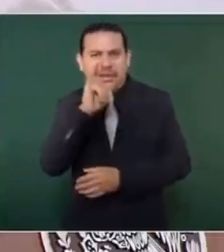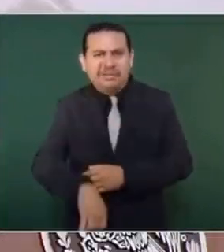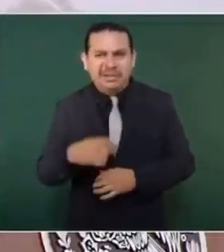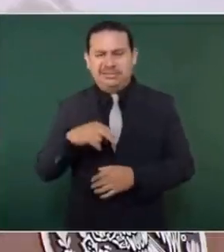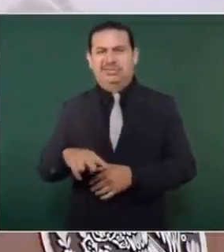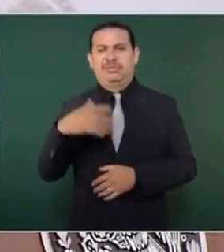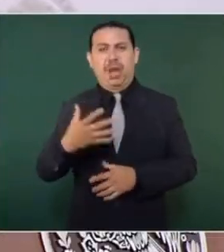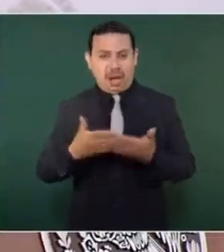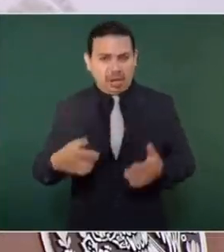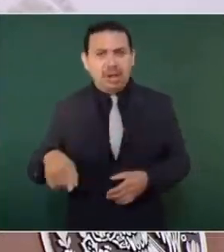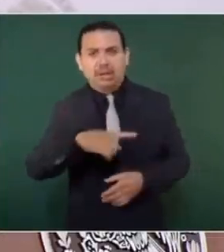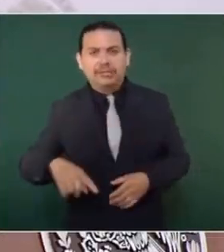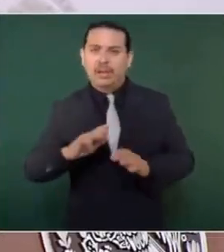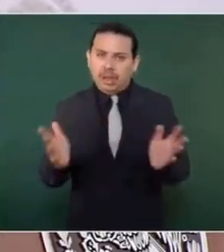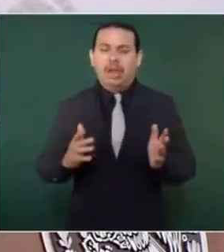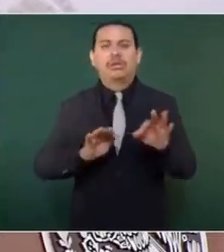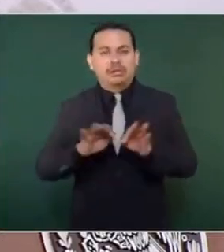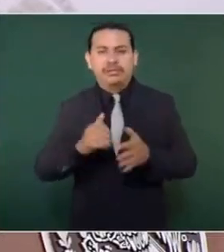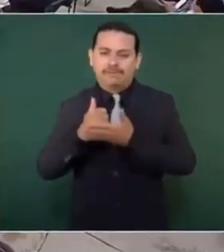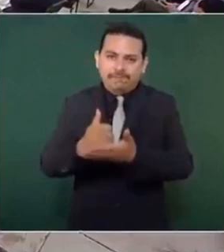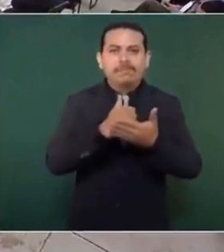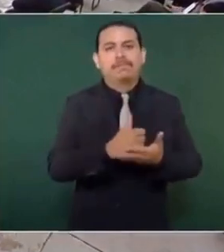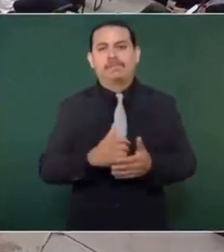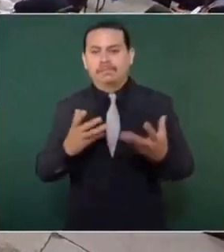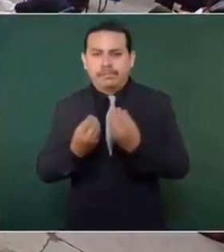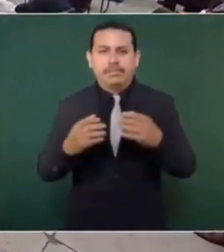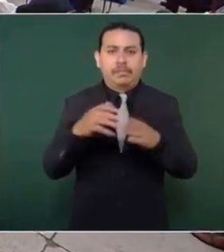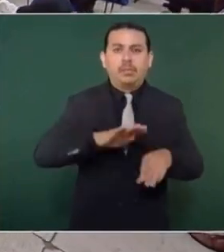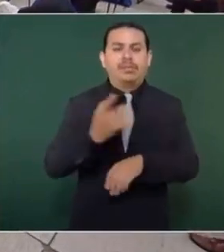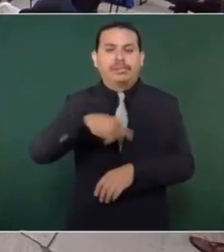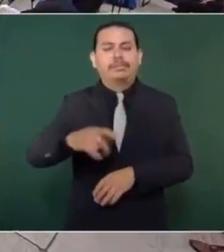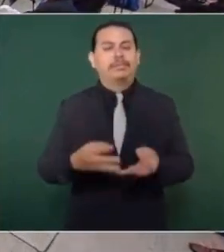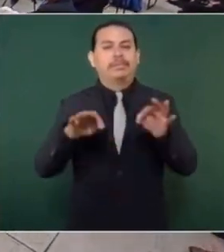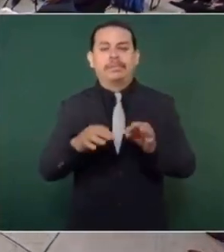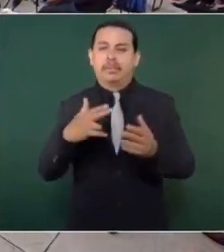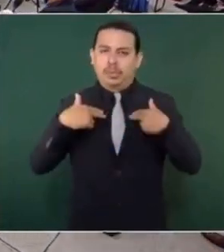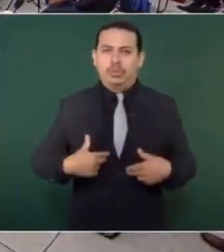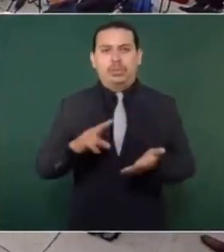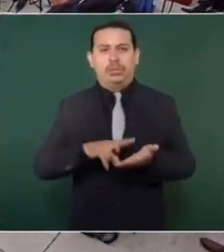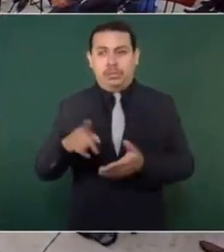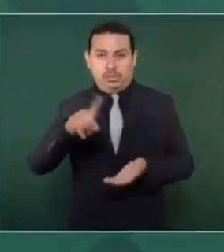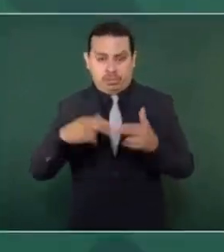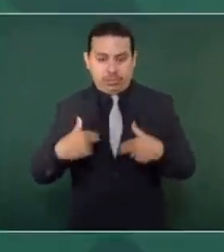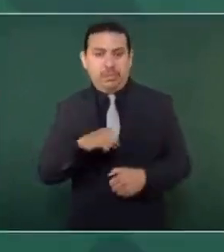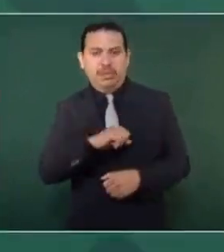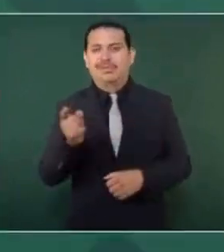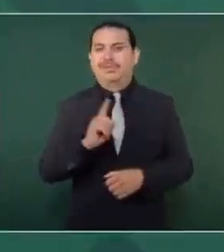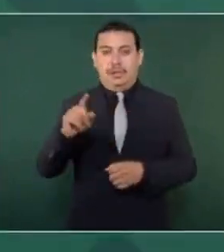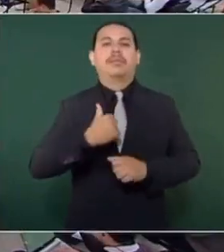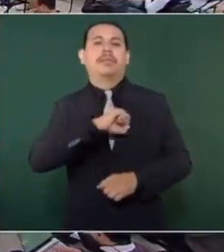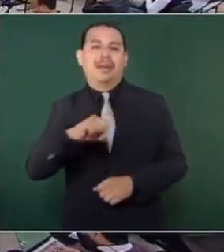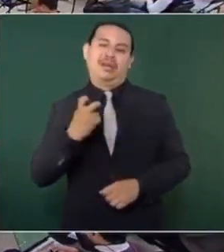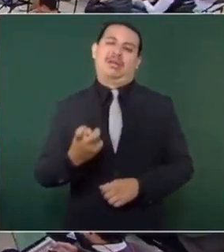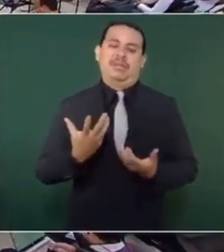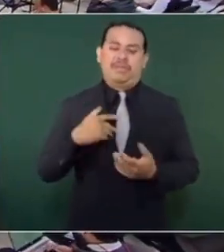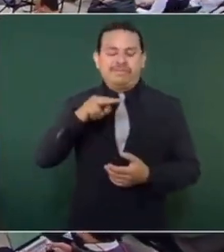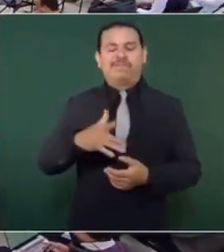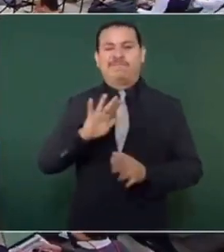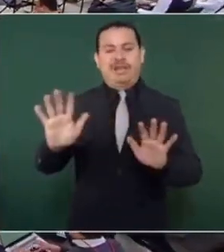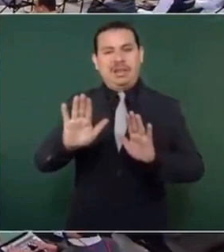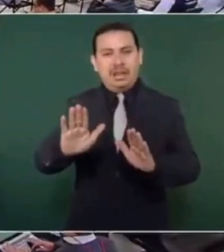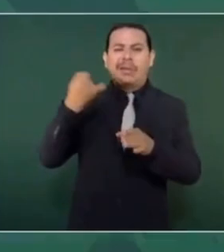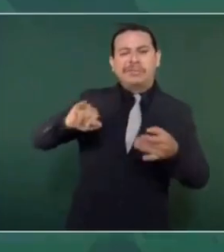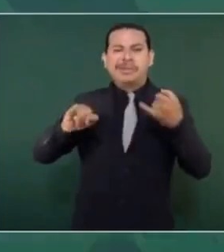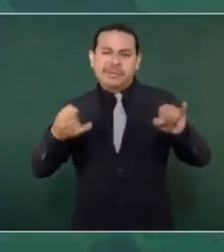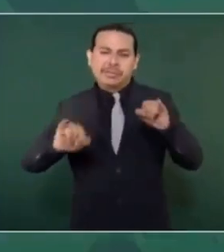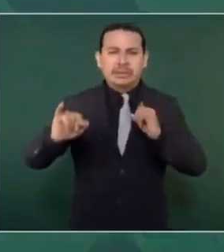severas. Nosotros estamos aplicando una estrategia distinta, porque nosotros consideramos que el ser humano no es malo por naturaleza, que no se puede enfrentar la violencia con